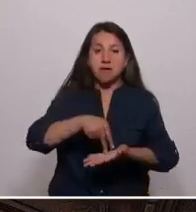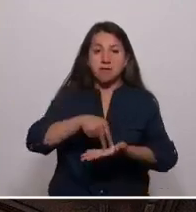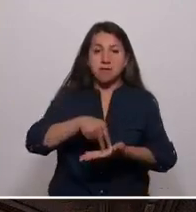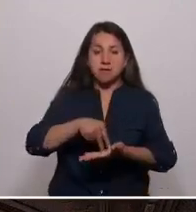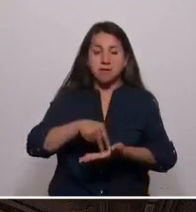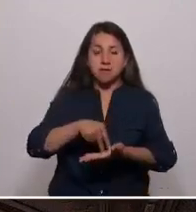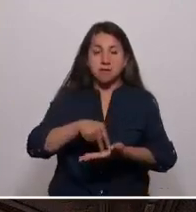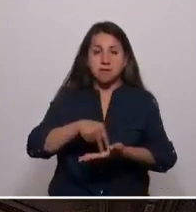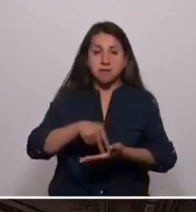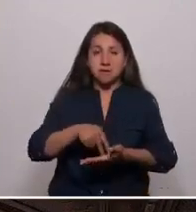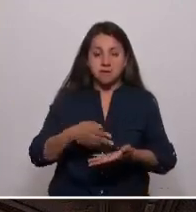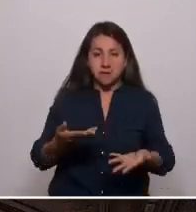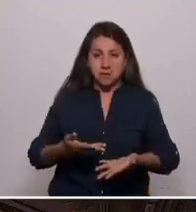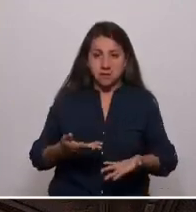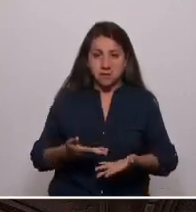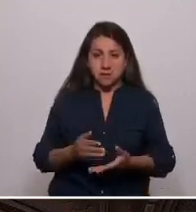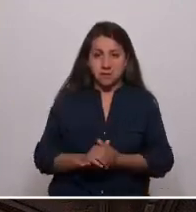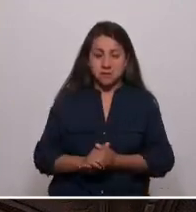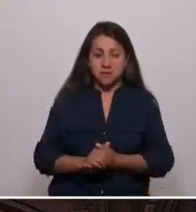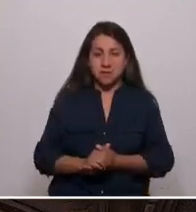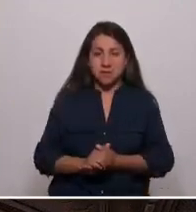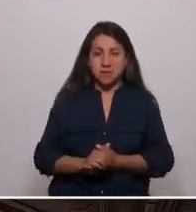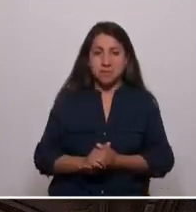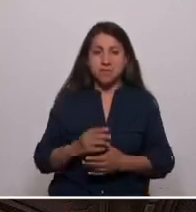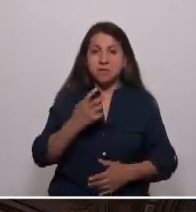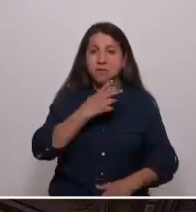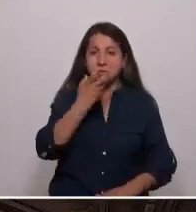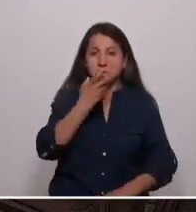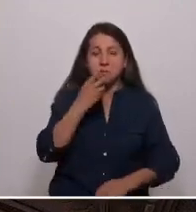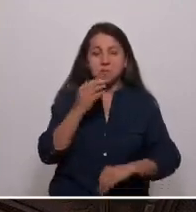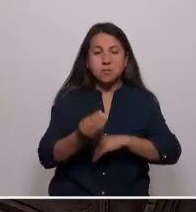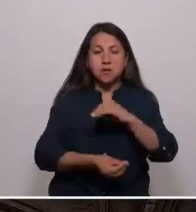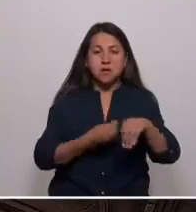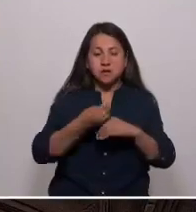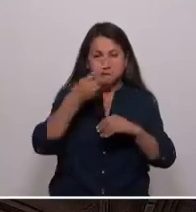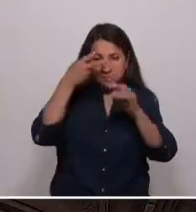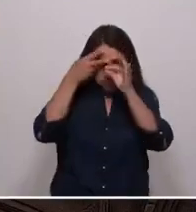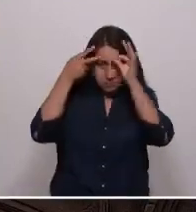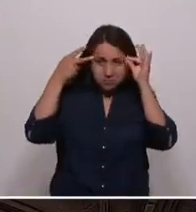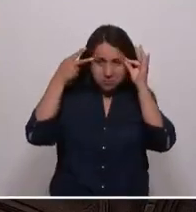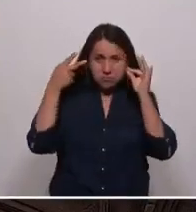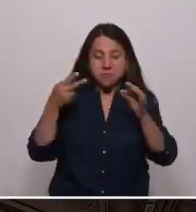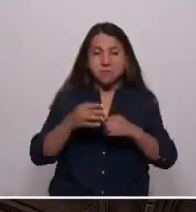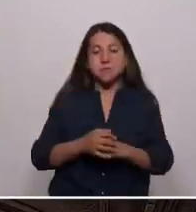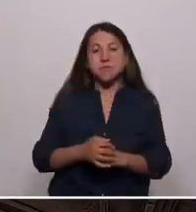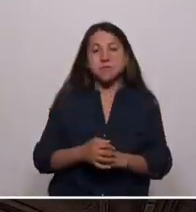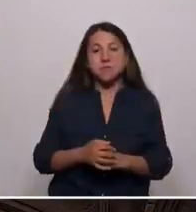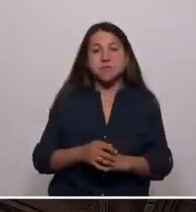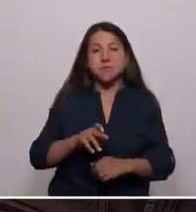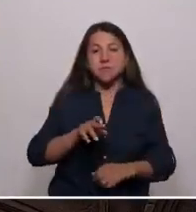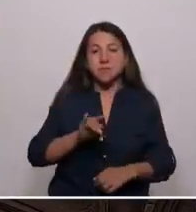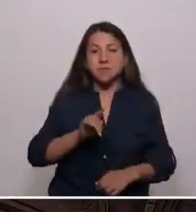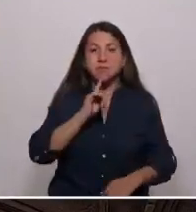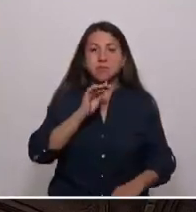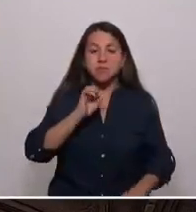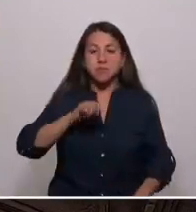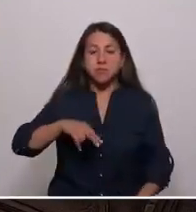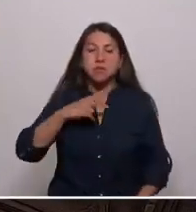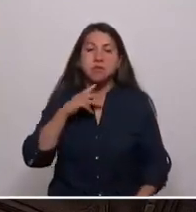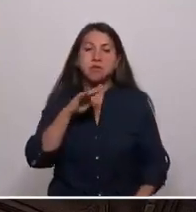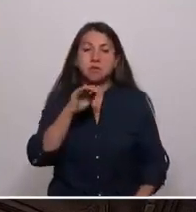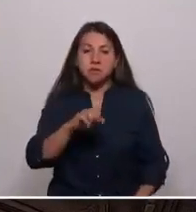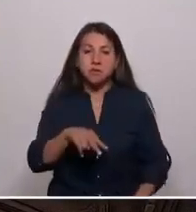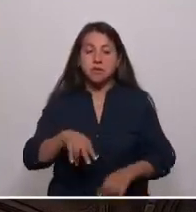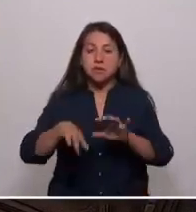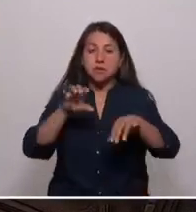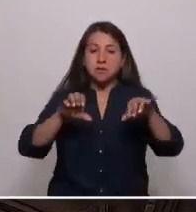ordenamiento. Melipulli, cuatro cerros espirituales en Puerto Montt. Putrentren, los cerros protectores en